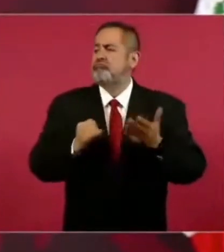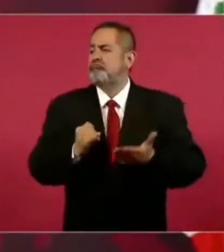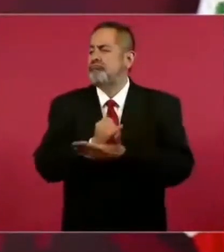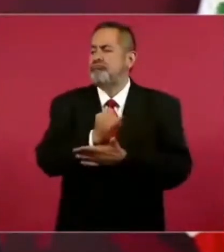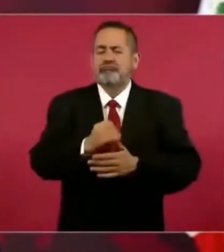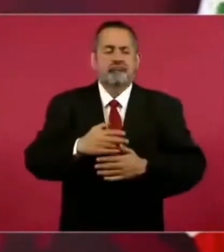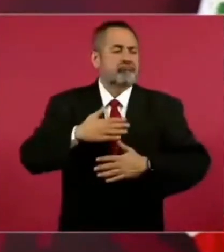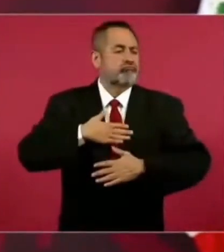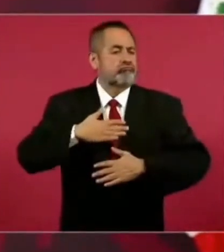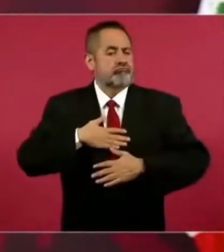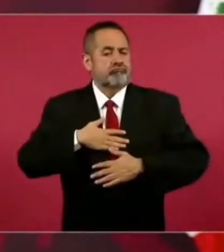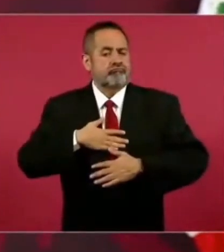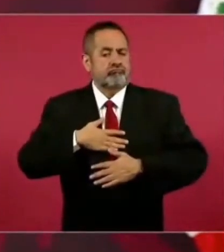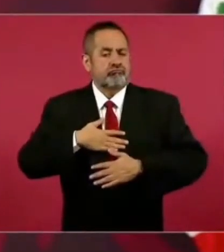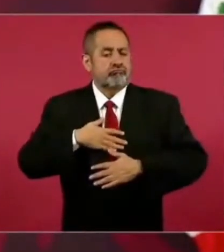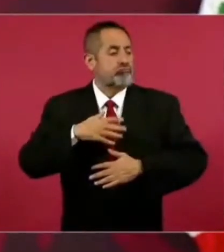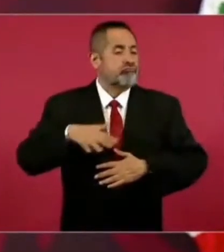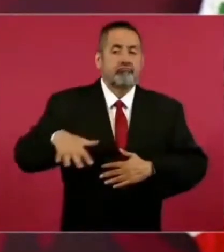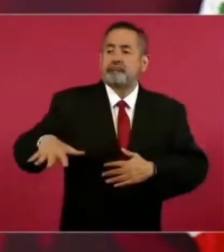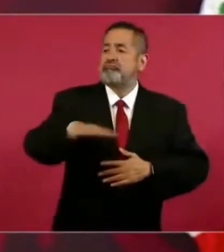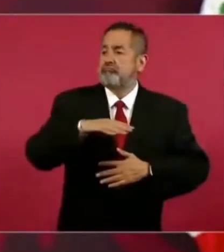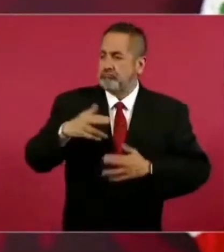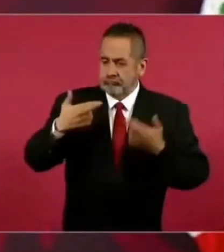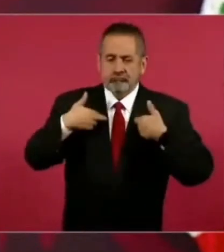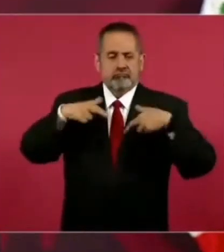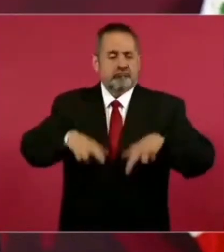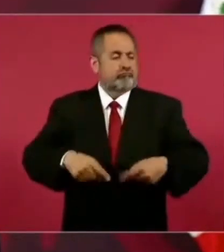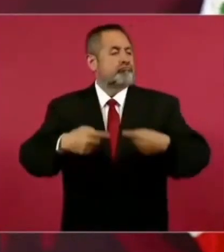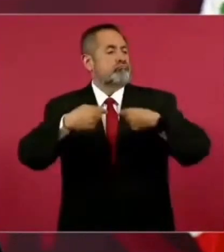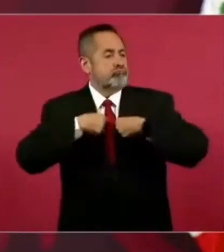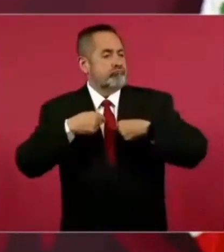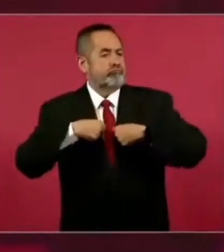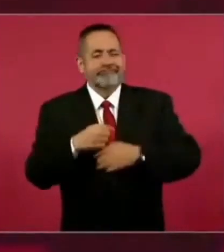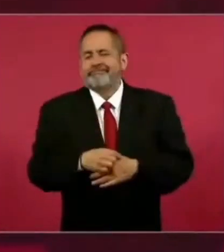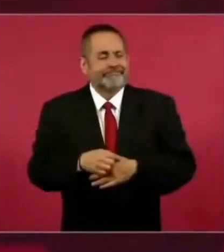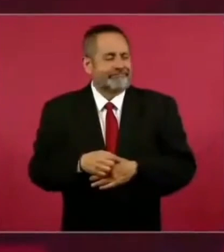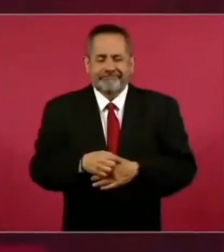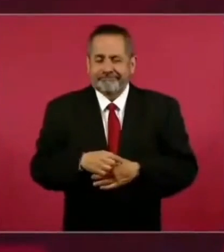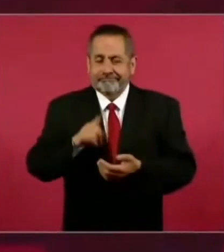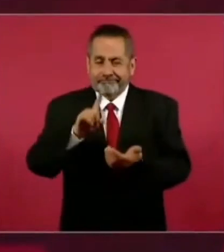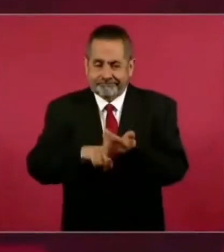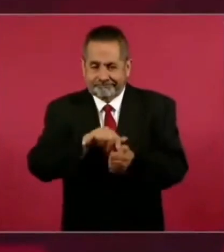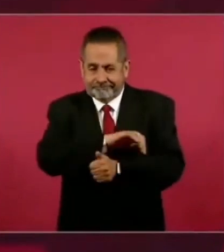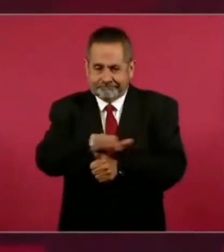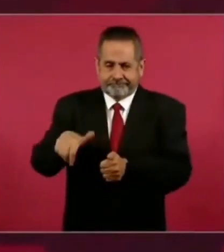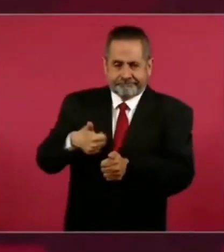los representantes del pueblo, pero eso no es cierto.